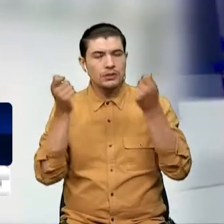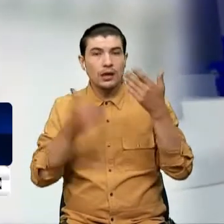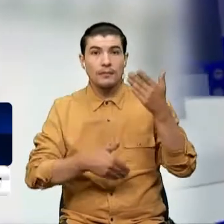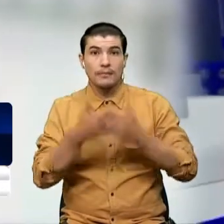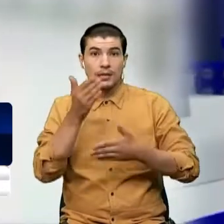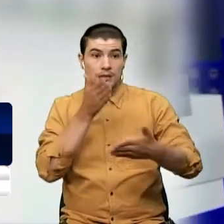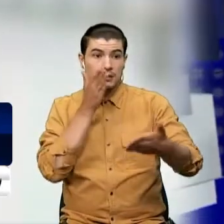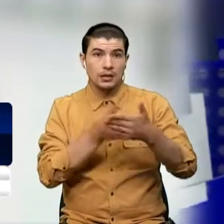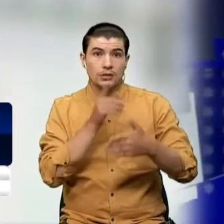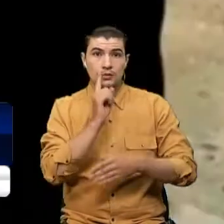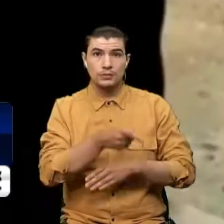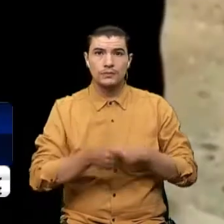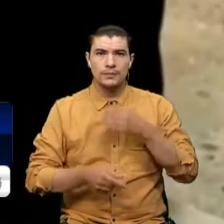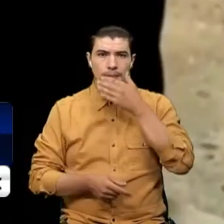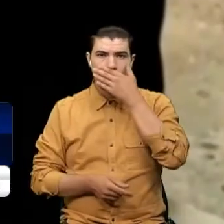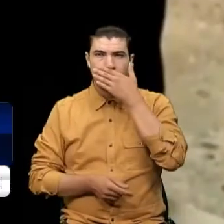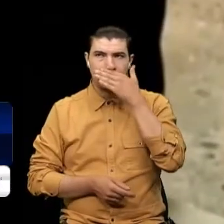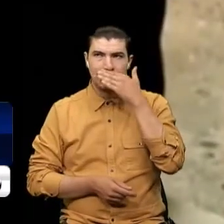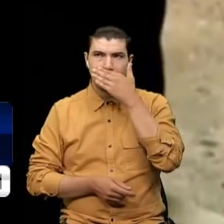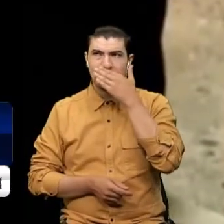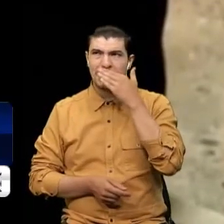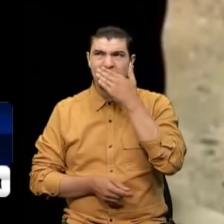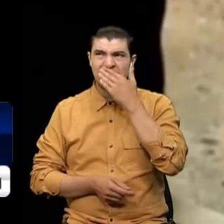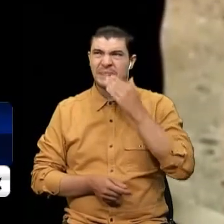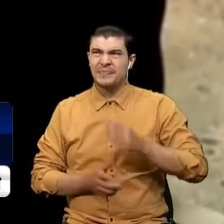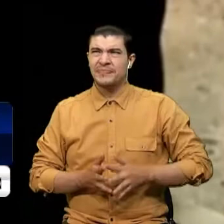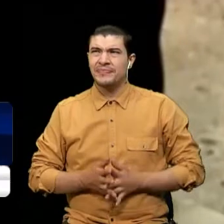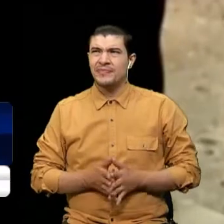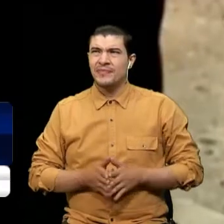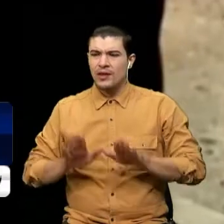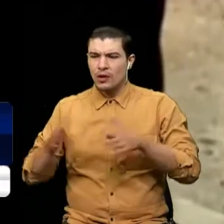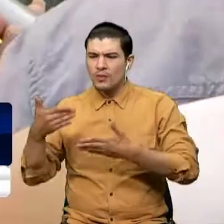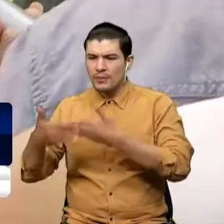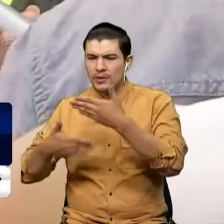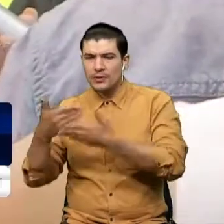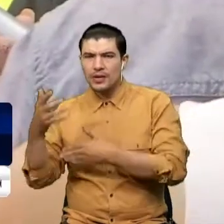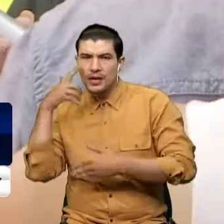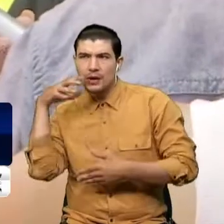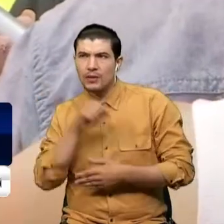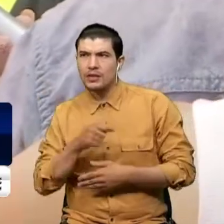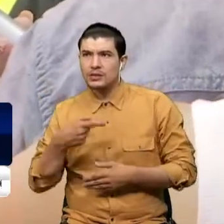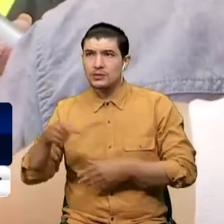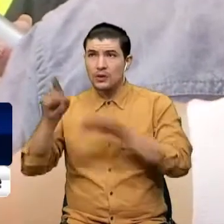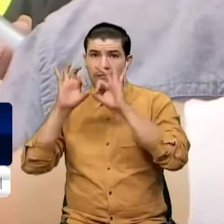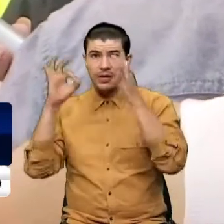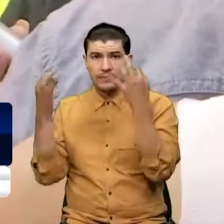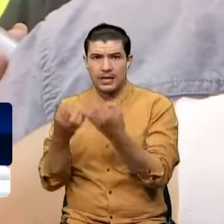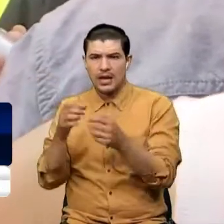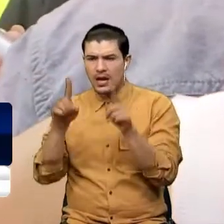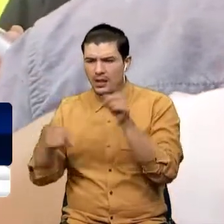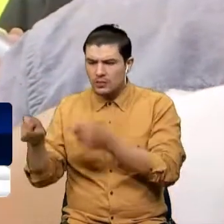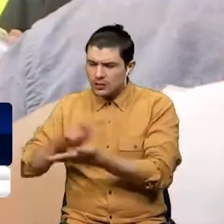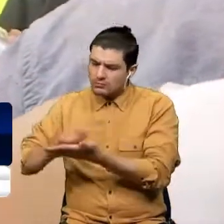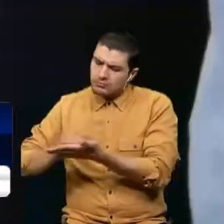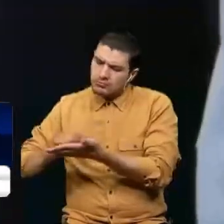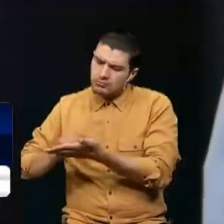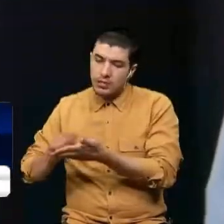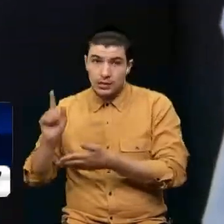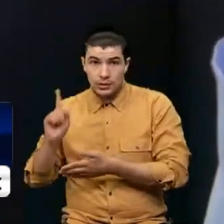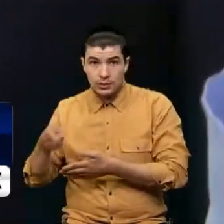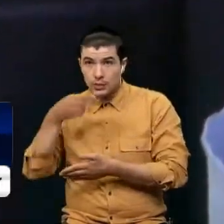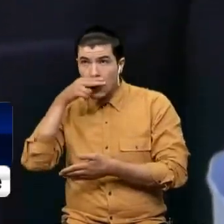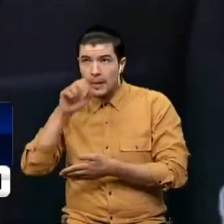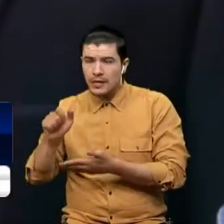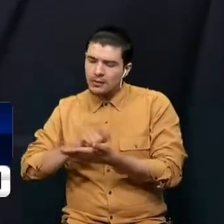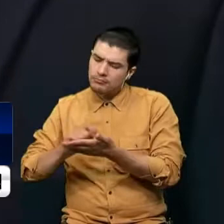la denuncia eso se dio a través de los hallazgos de los familiares en algunas anotaciones que la víctima